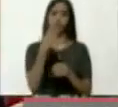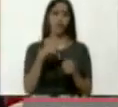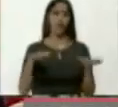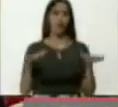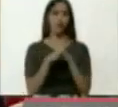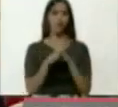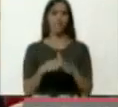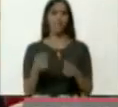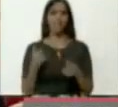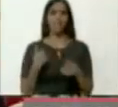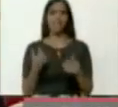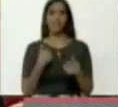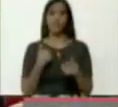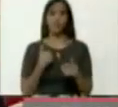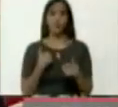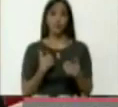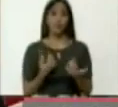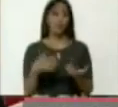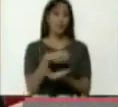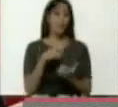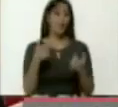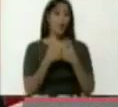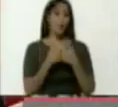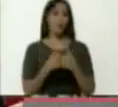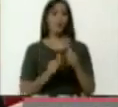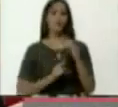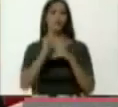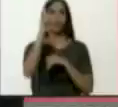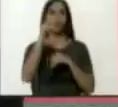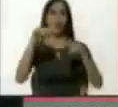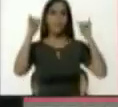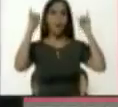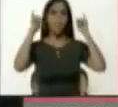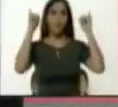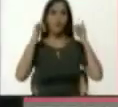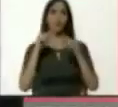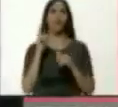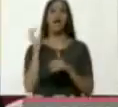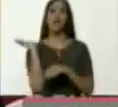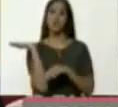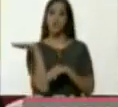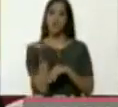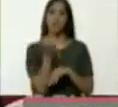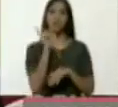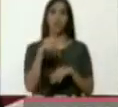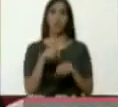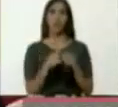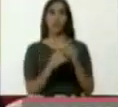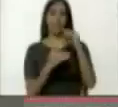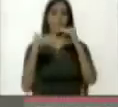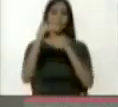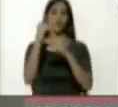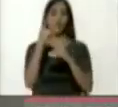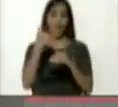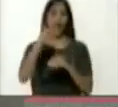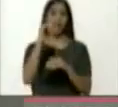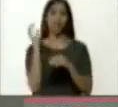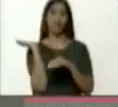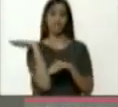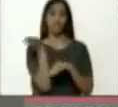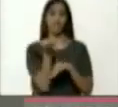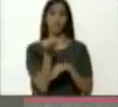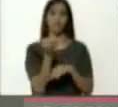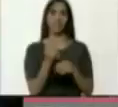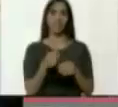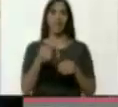jeva. Subes arriba, hay una discoteca nueva. Sí, subes arriba. Y hay un restaurante. Arriba, en el piso. Arriba, el piso de arriba. El piso de arriba. En el piso de arriba. Hay